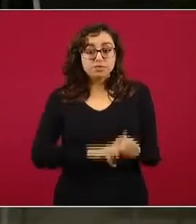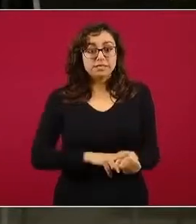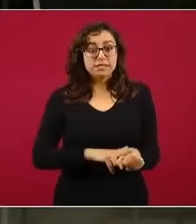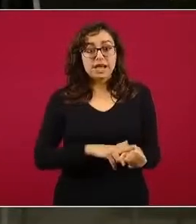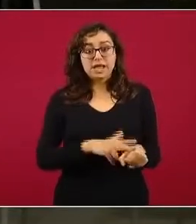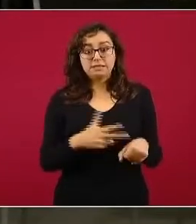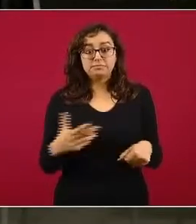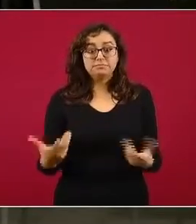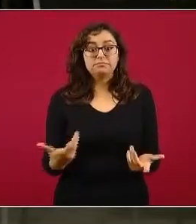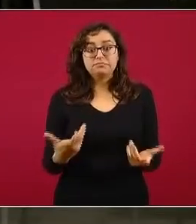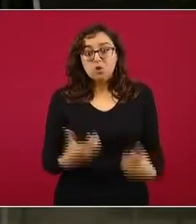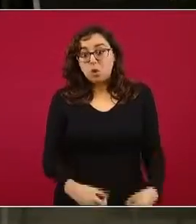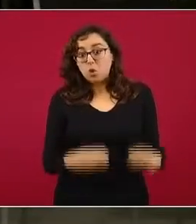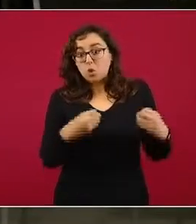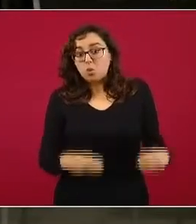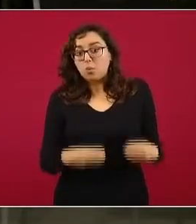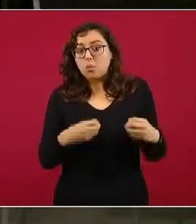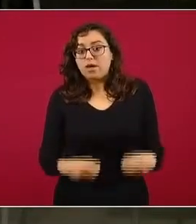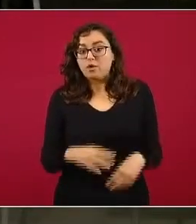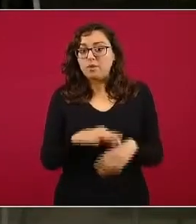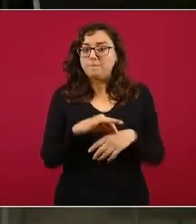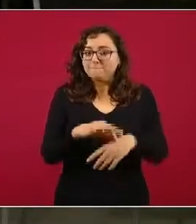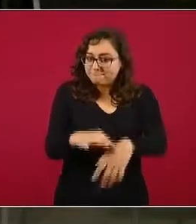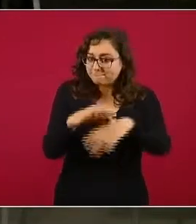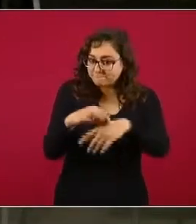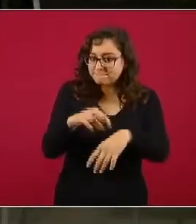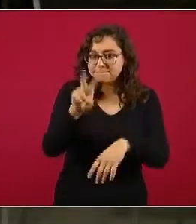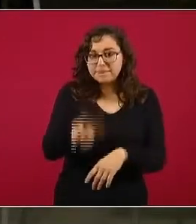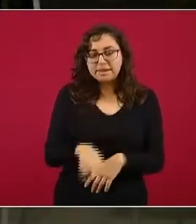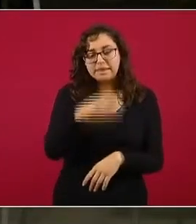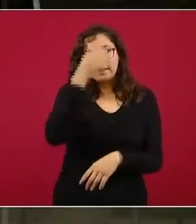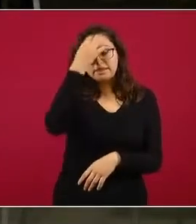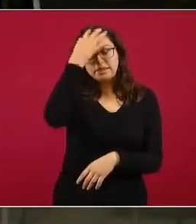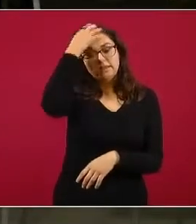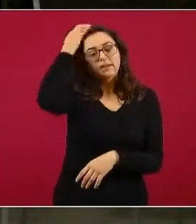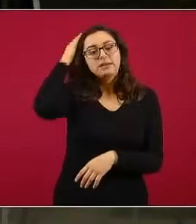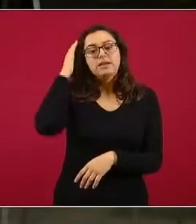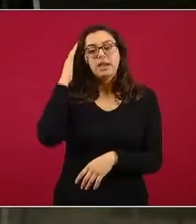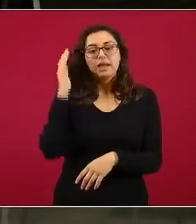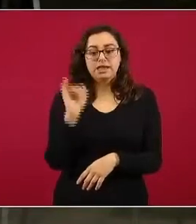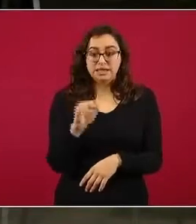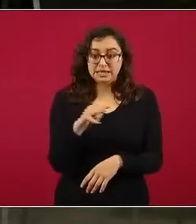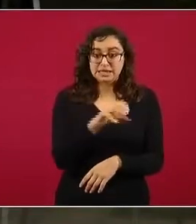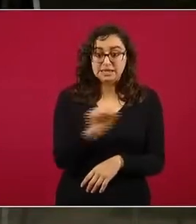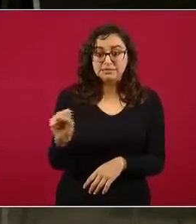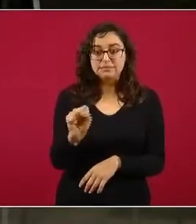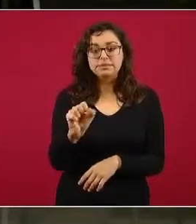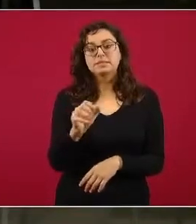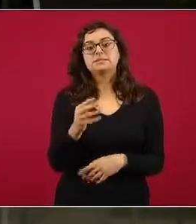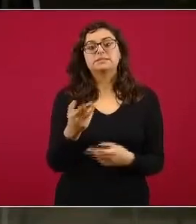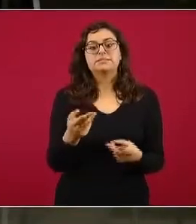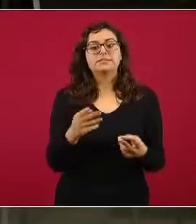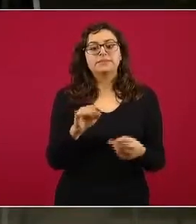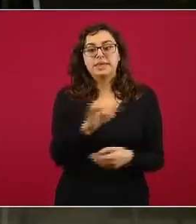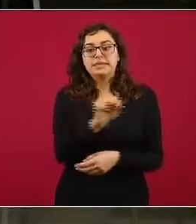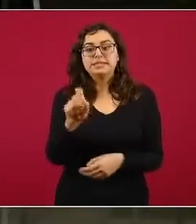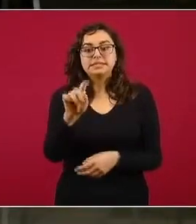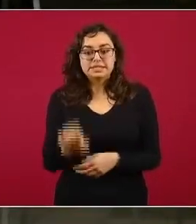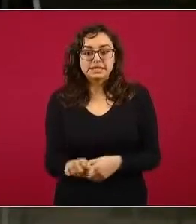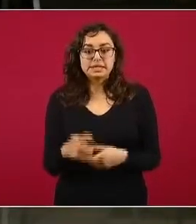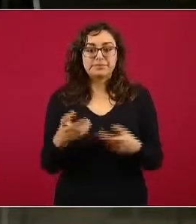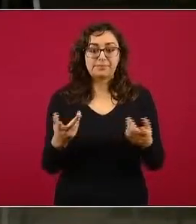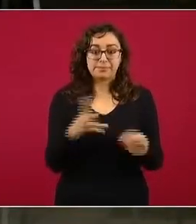ahorita de los hospitales, del IMSS, del ISSSTE, de todos? Saber si tienen el